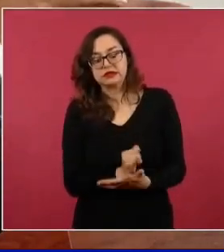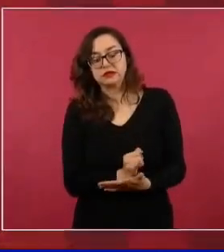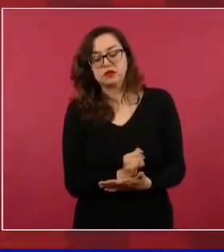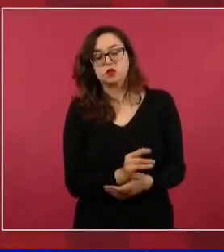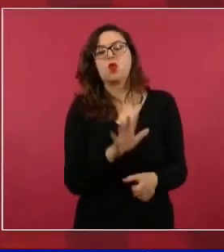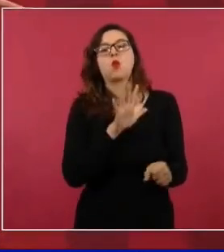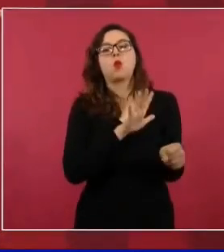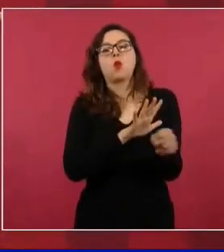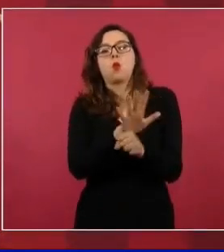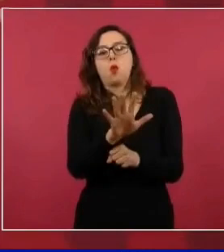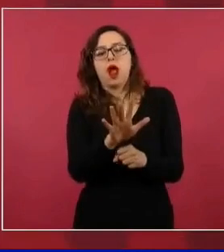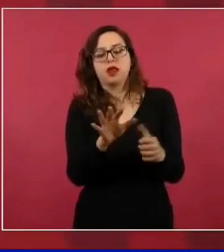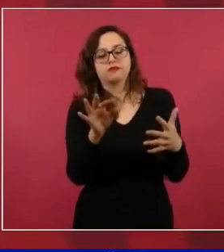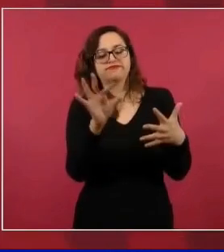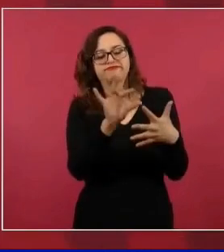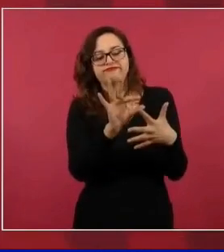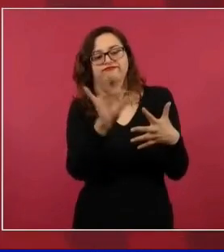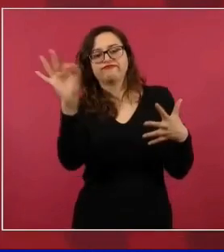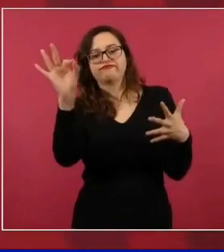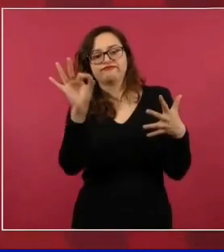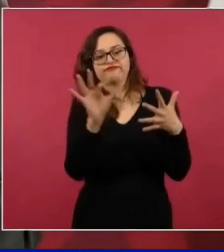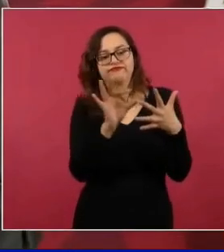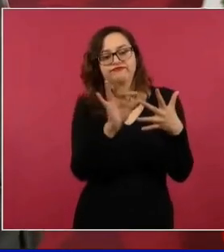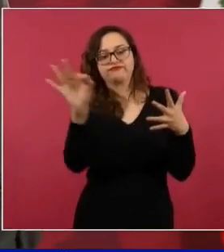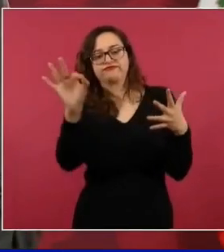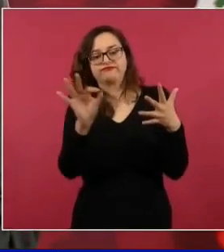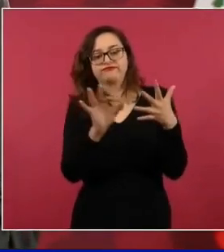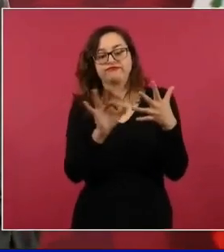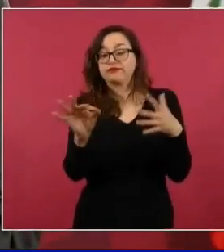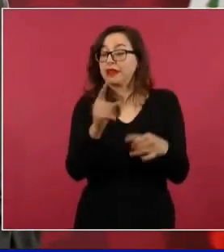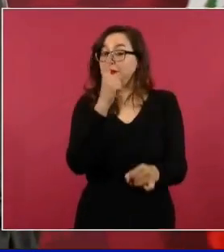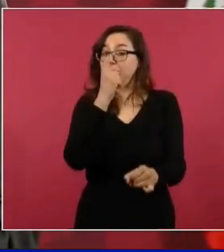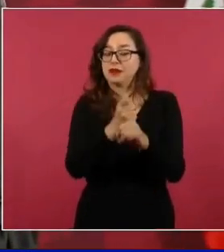Decir qué es lo más importante.